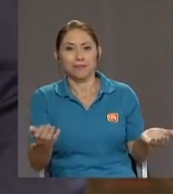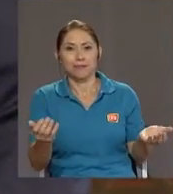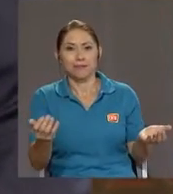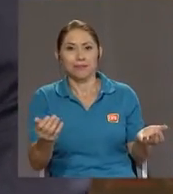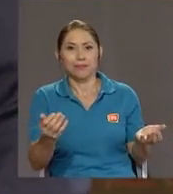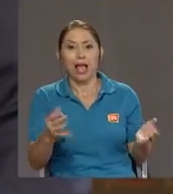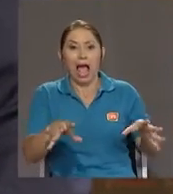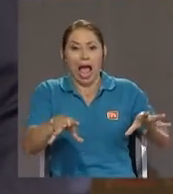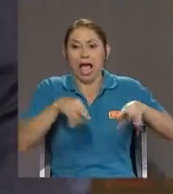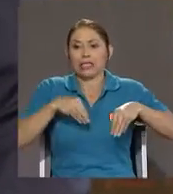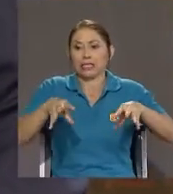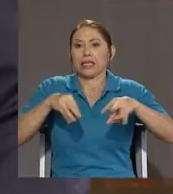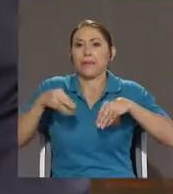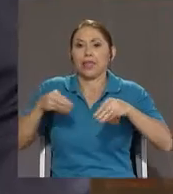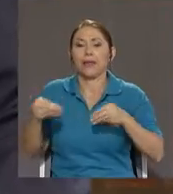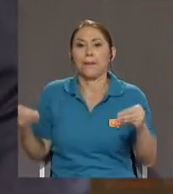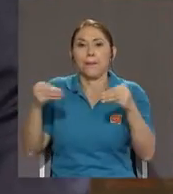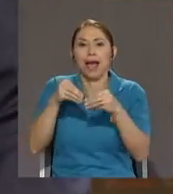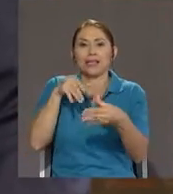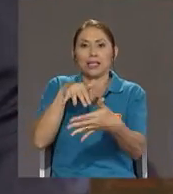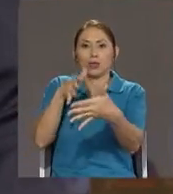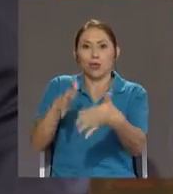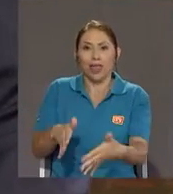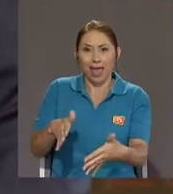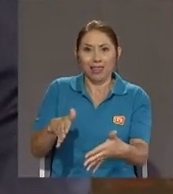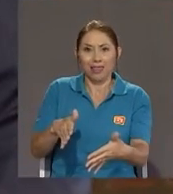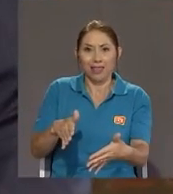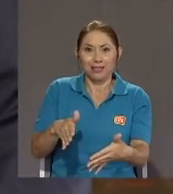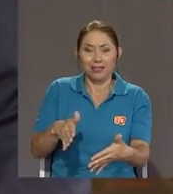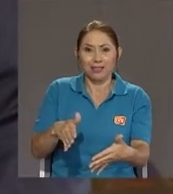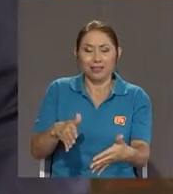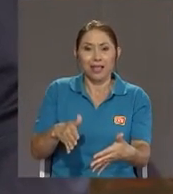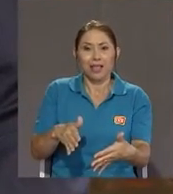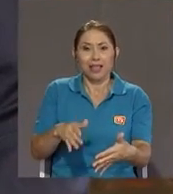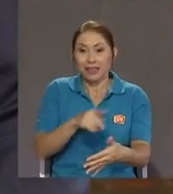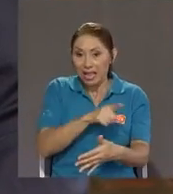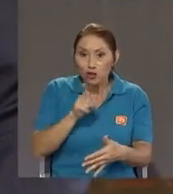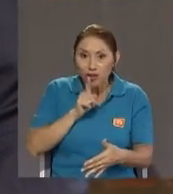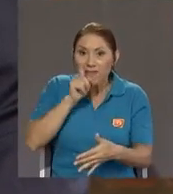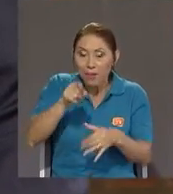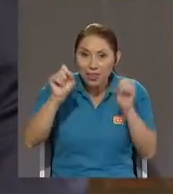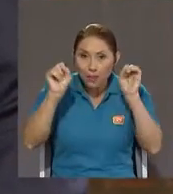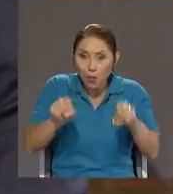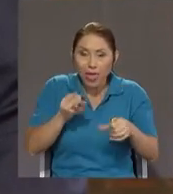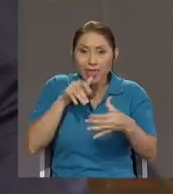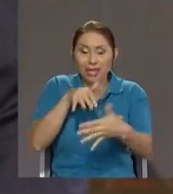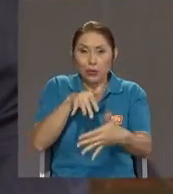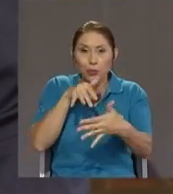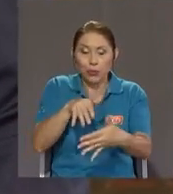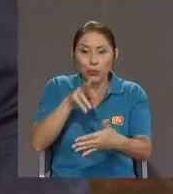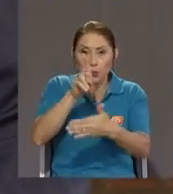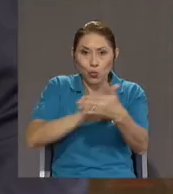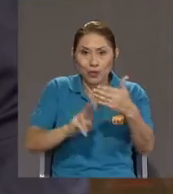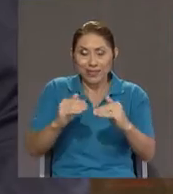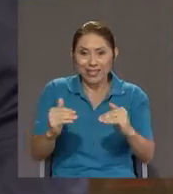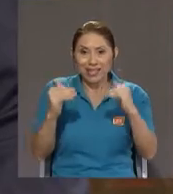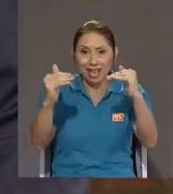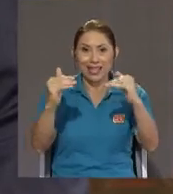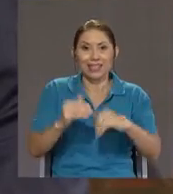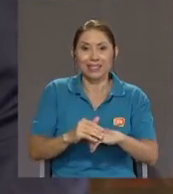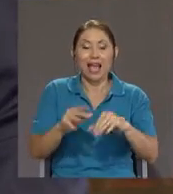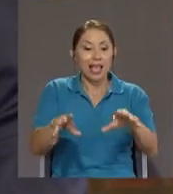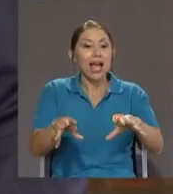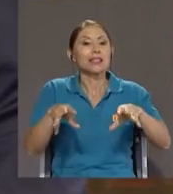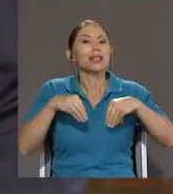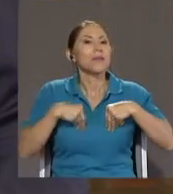acepten más estudiantes de los que tienen capacidad de llevar a cabo estudios universitarios y háganlo en las áreas